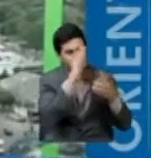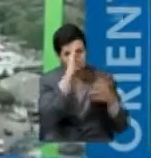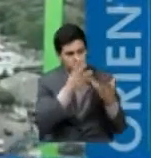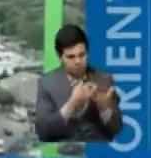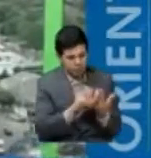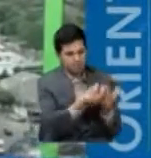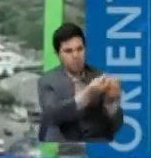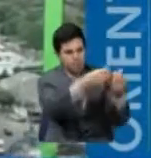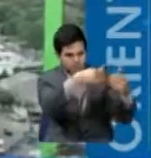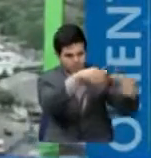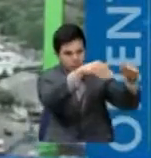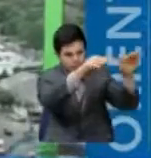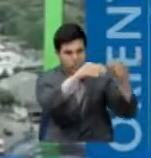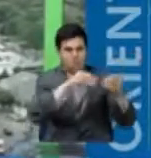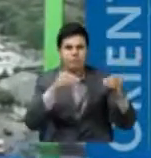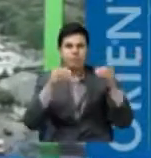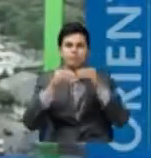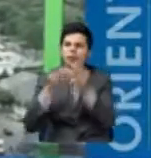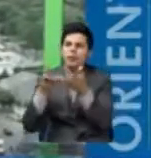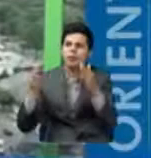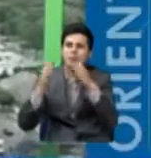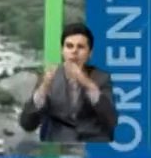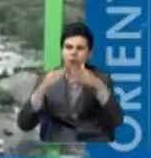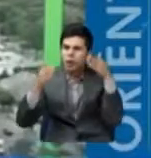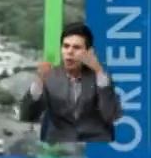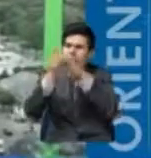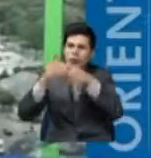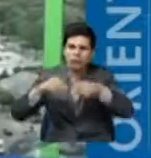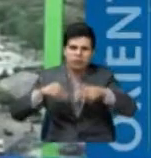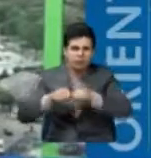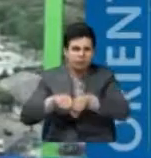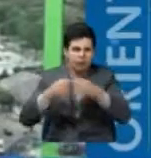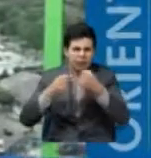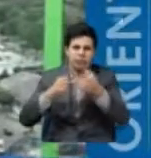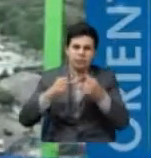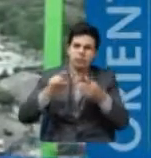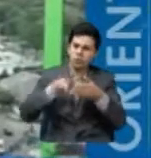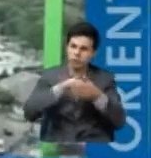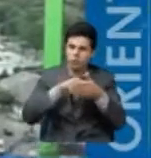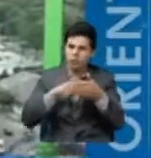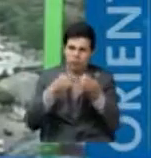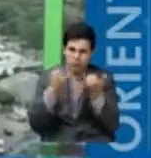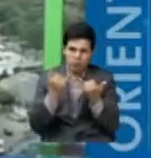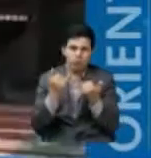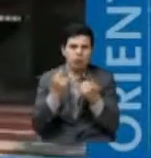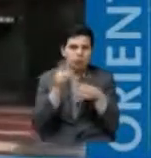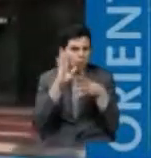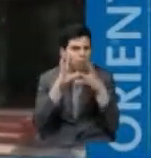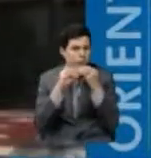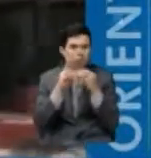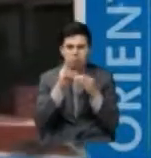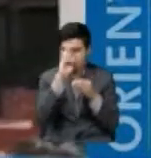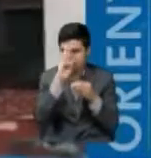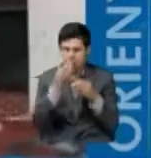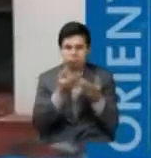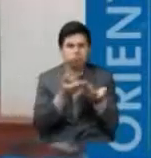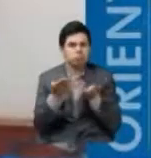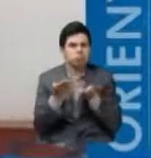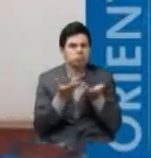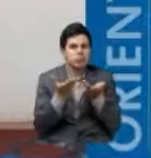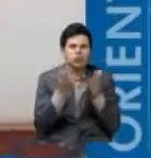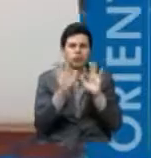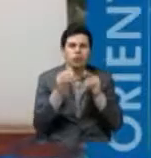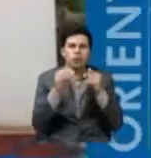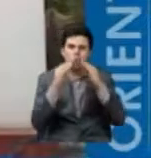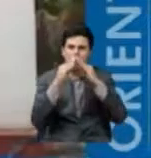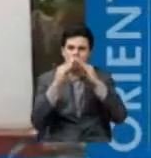no daños a infraestructuras físicas de la administración municipal. El acuerdo pues hasta ahora se ha cumplido. Las conversaciones se reanudarán